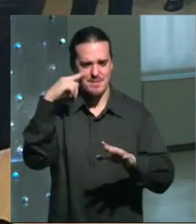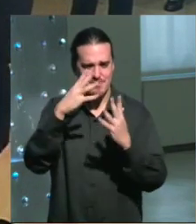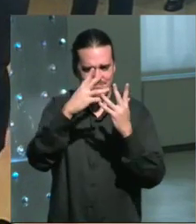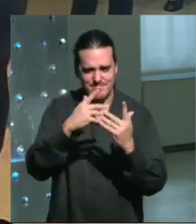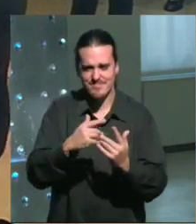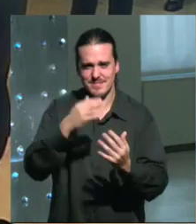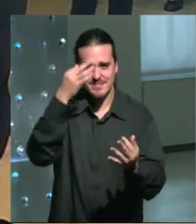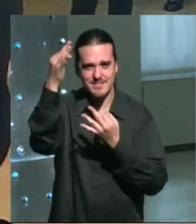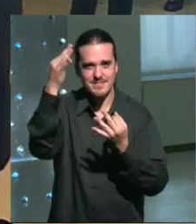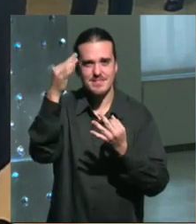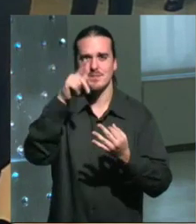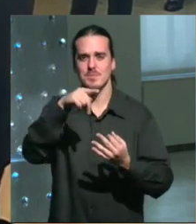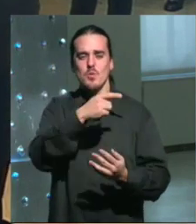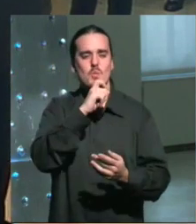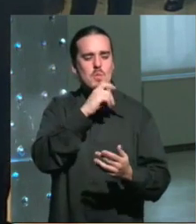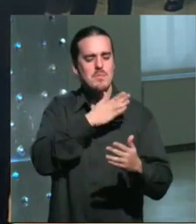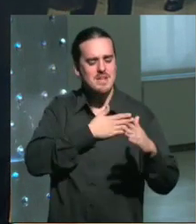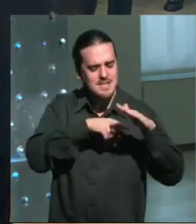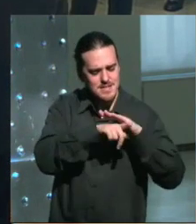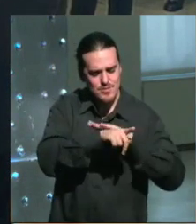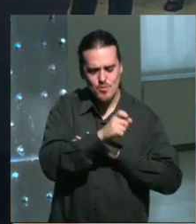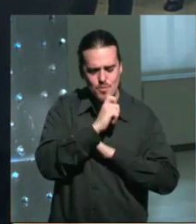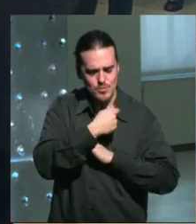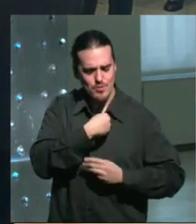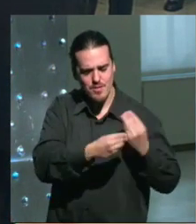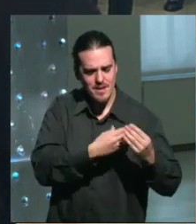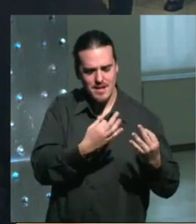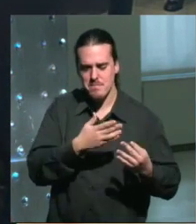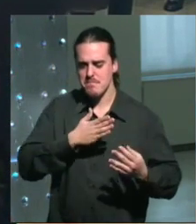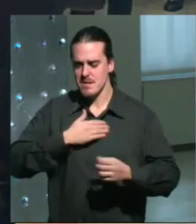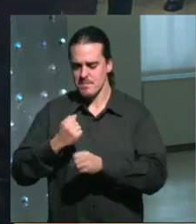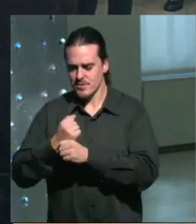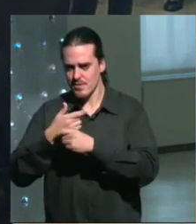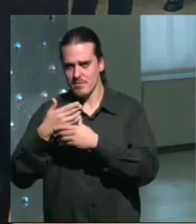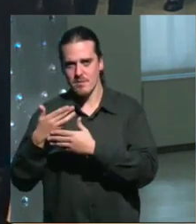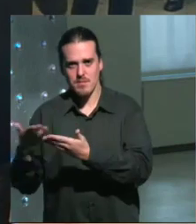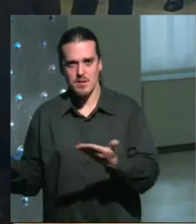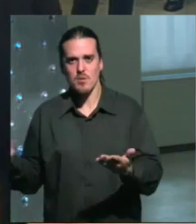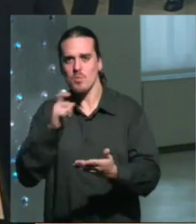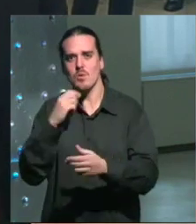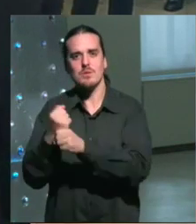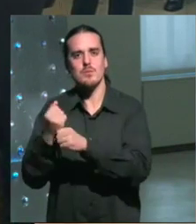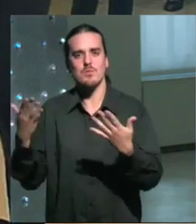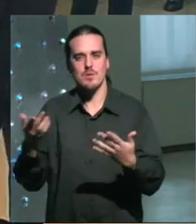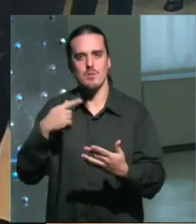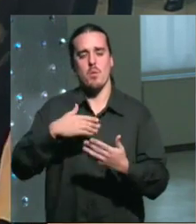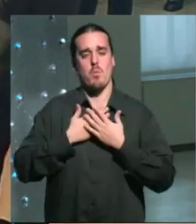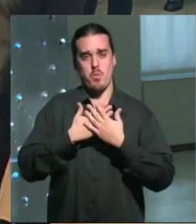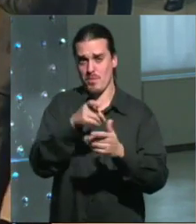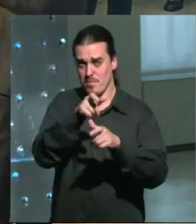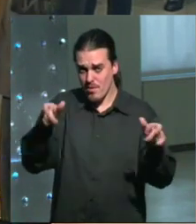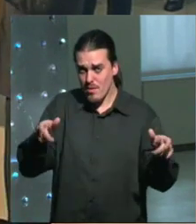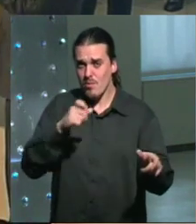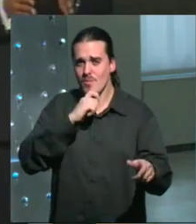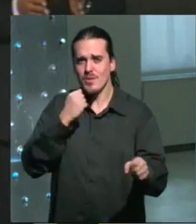eran los indicadores de mi gestión propia, los indicadores de gestión de mis empleados, los indicadores de gestión de los voluntarios, y sabía